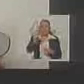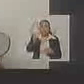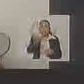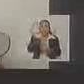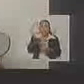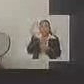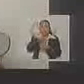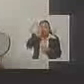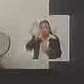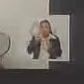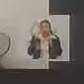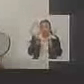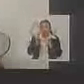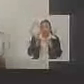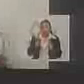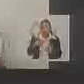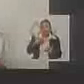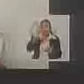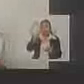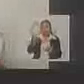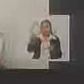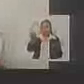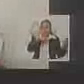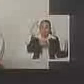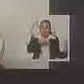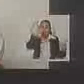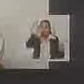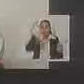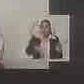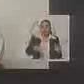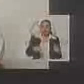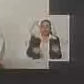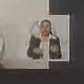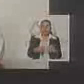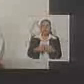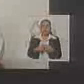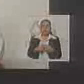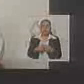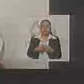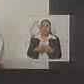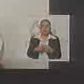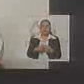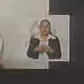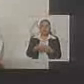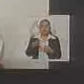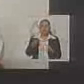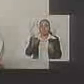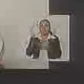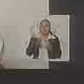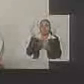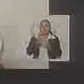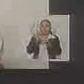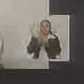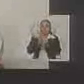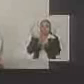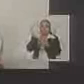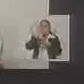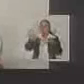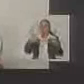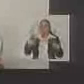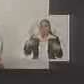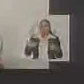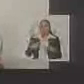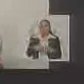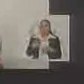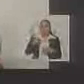a que dialoguemos, a que participes en nuestras brigadas que se van a dar dando a cada colonia con mi participación. Yo